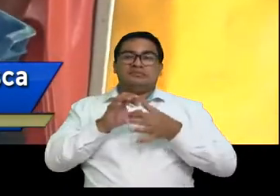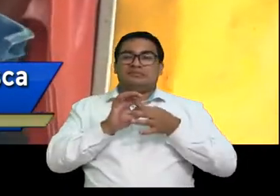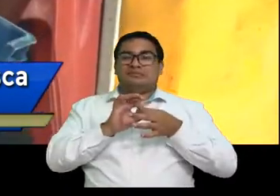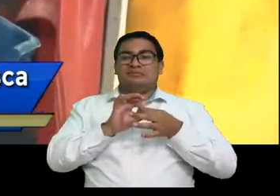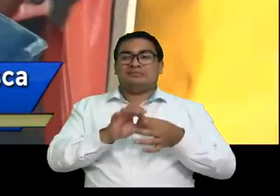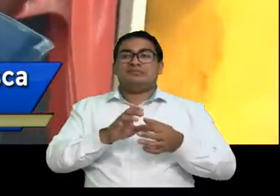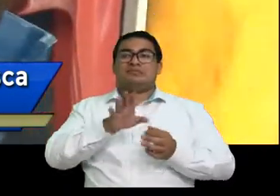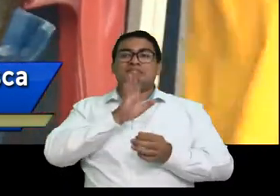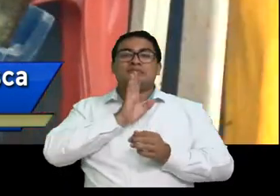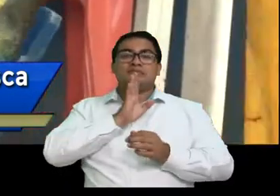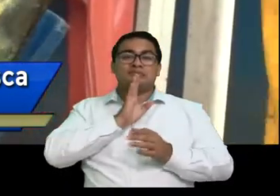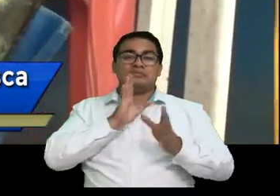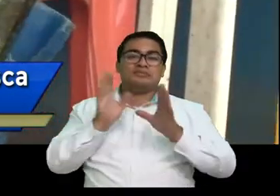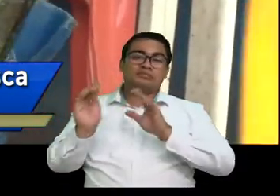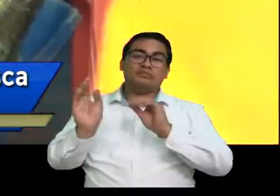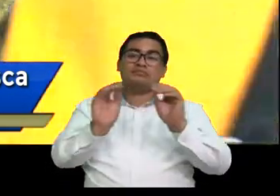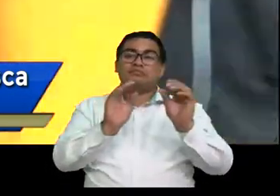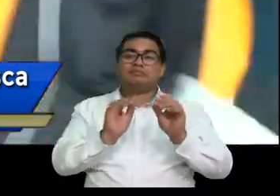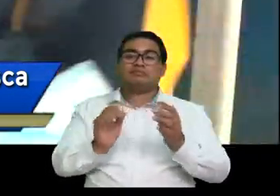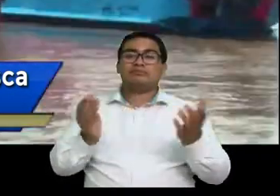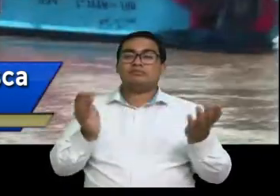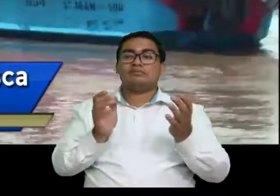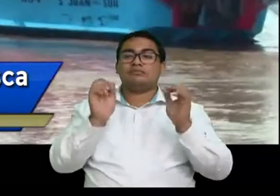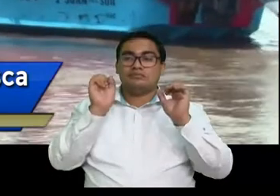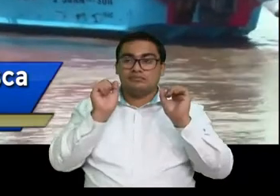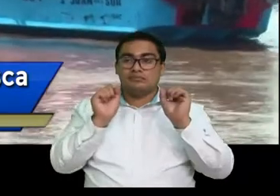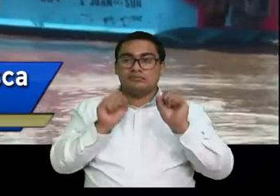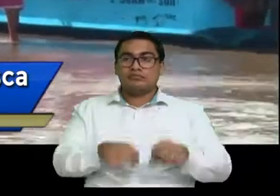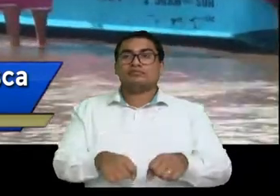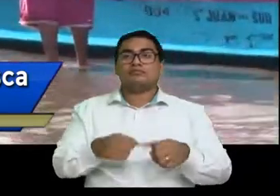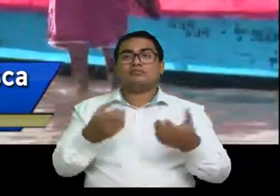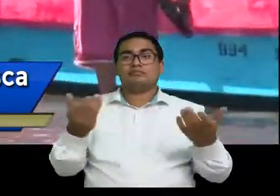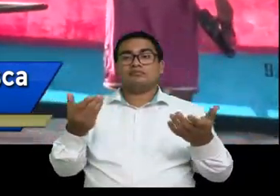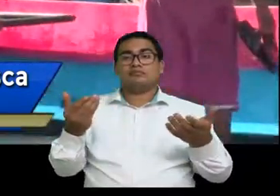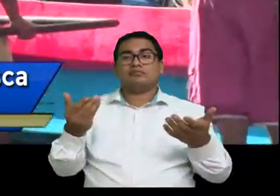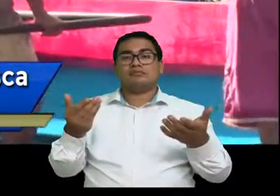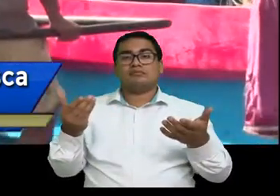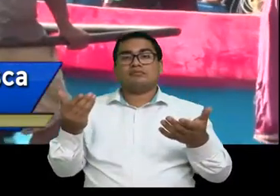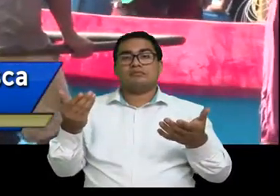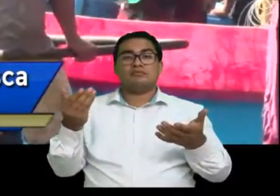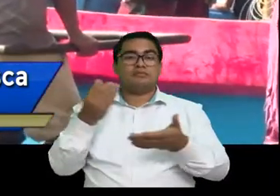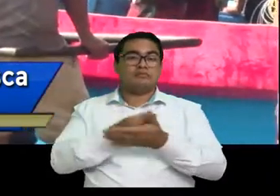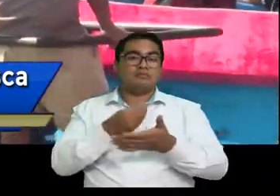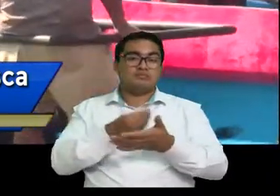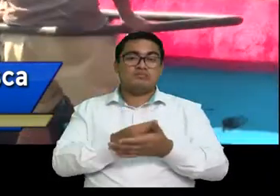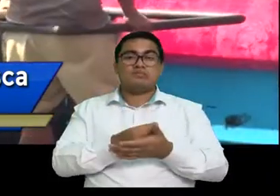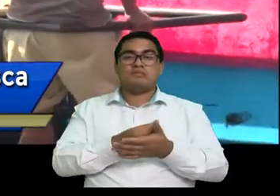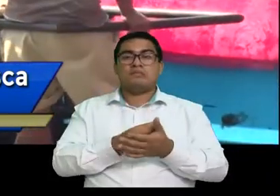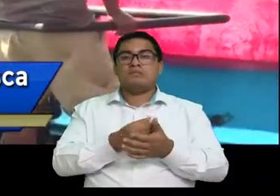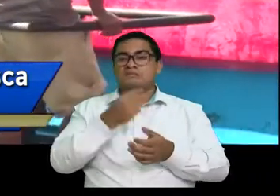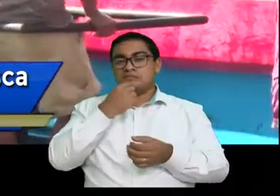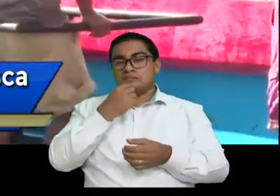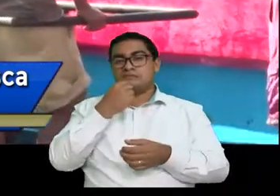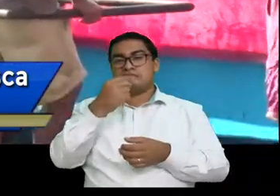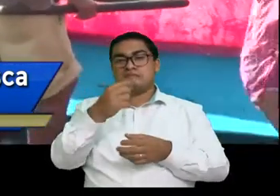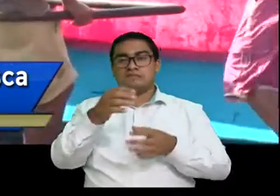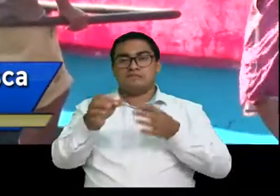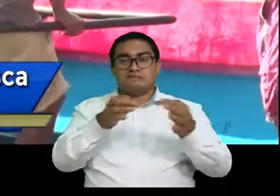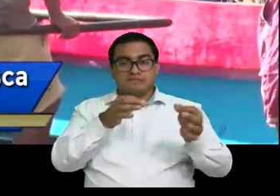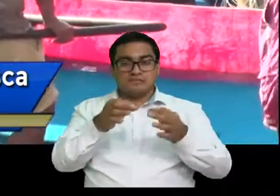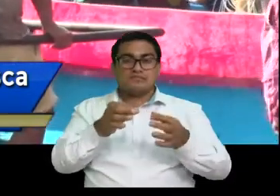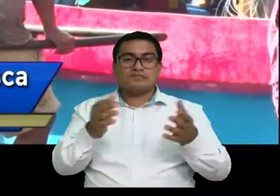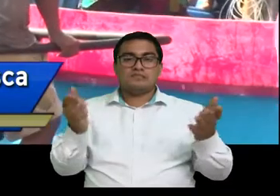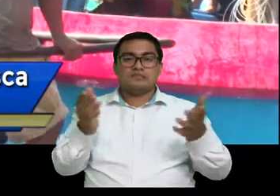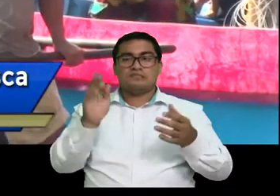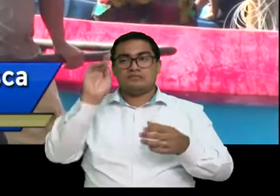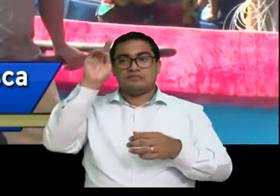hablando con ellos de que pueden optar a ese beneficio fiscal ahí andamos nosotros, ¿verdad? Como parte de, de